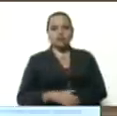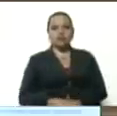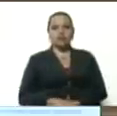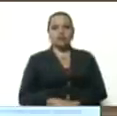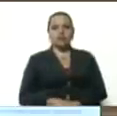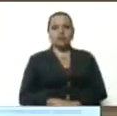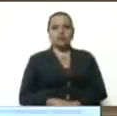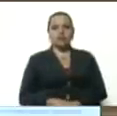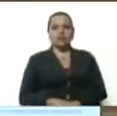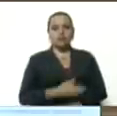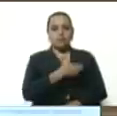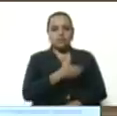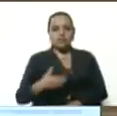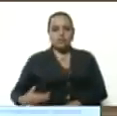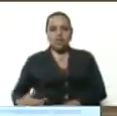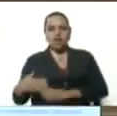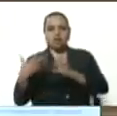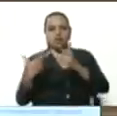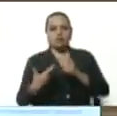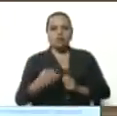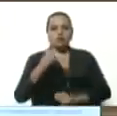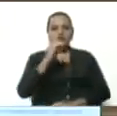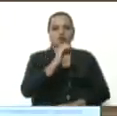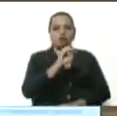presidencia número